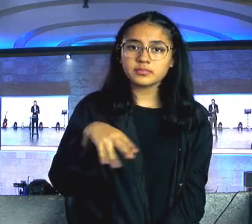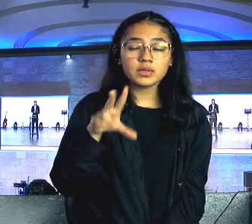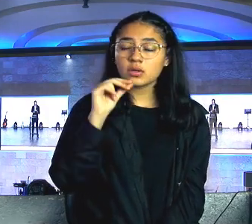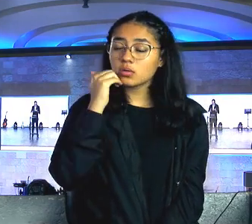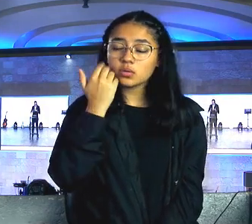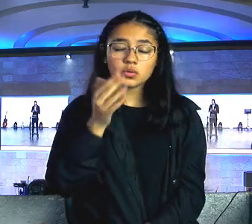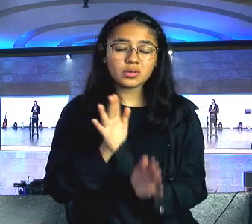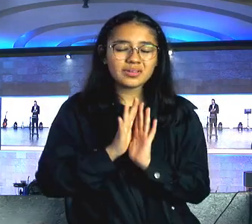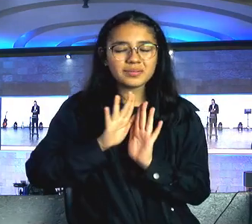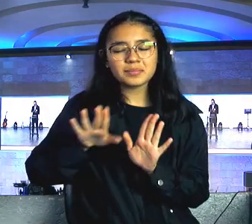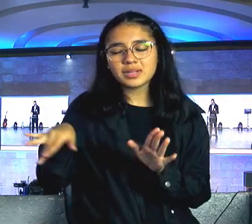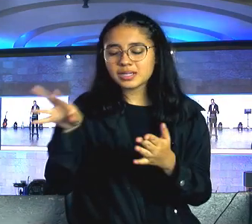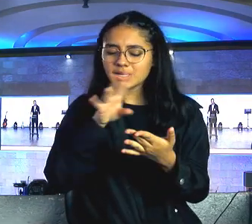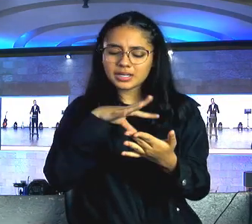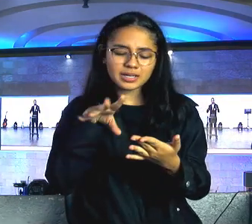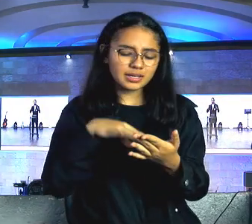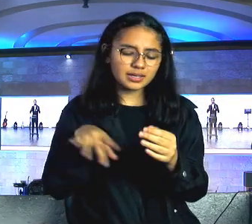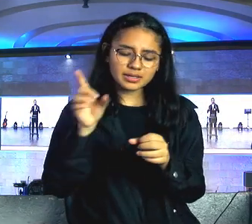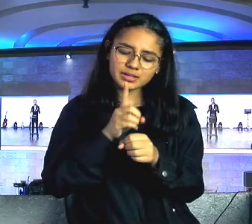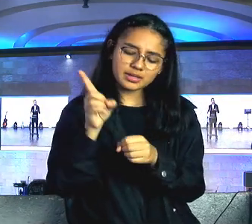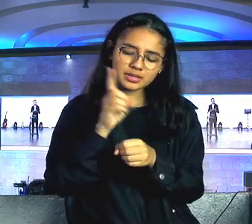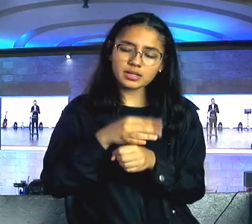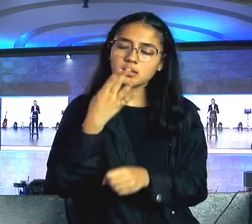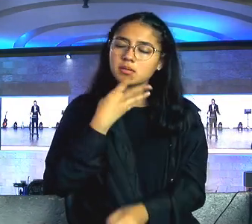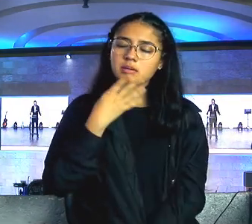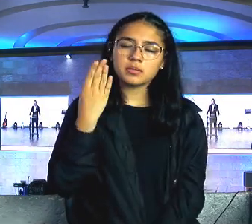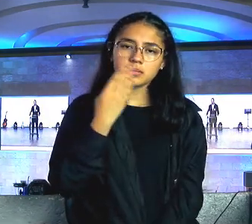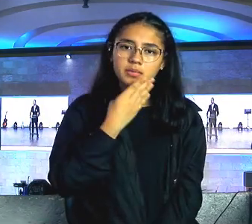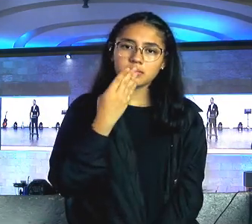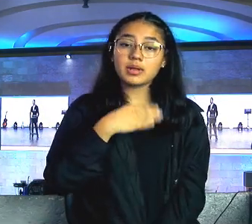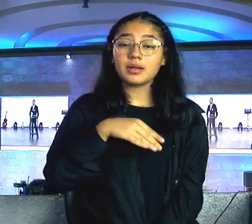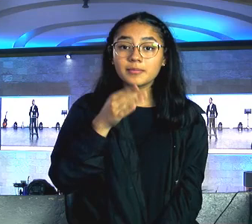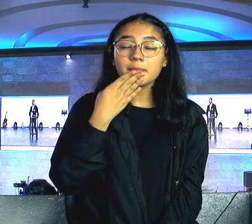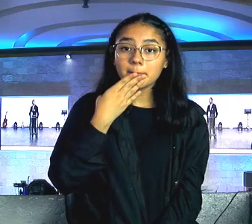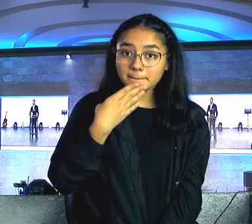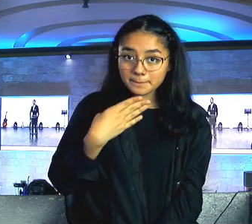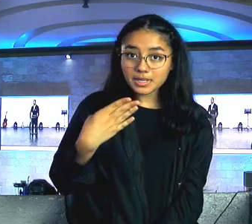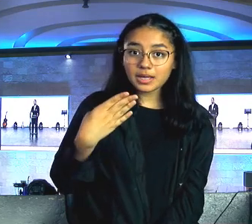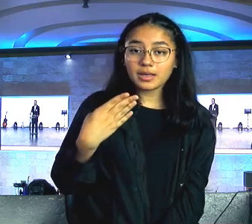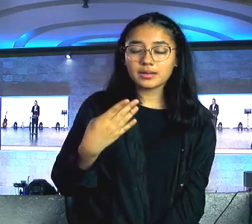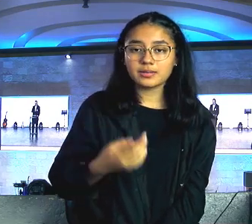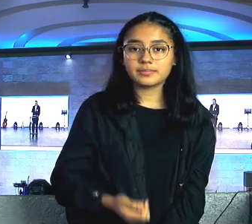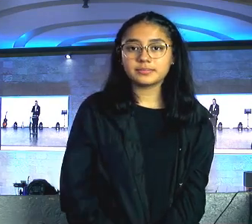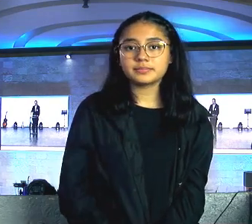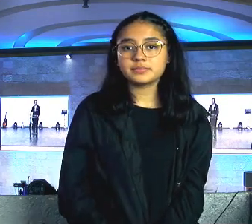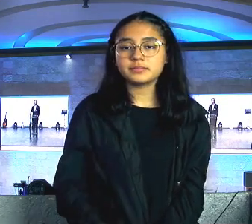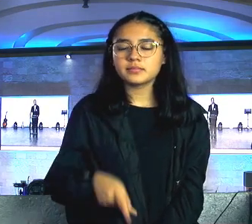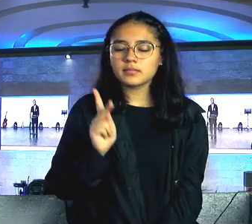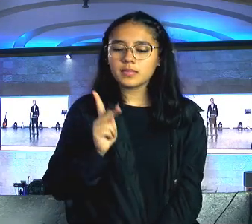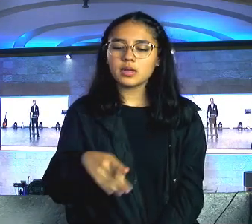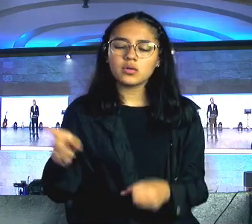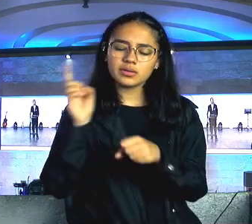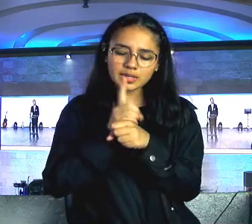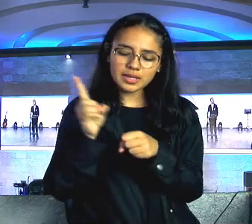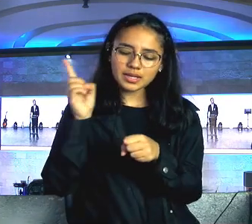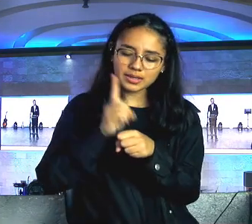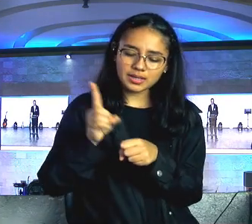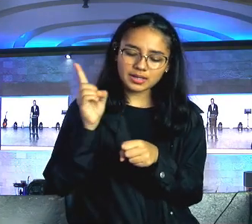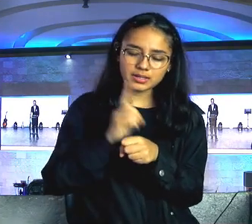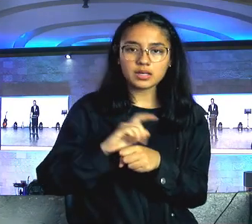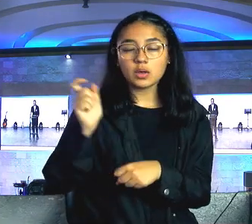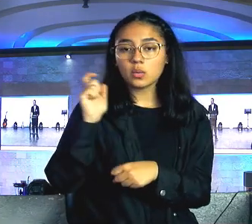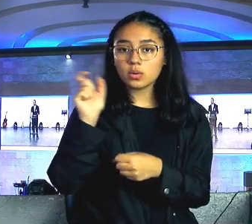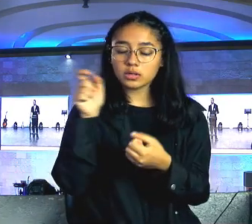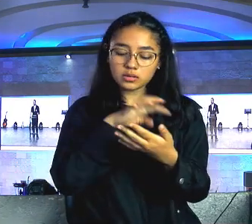la costumbre de leer todos los días la Biblia, perfecto, te felicito. Pero cada día cuando tú leas la Biblia,